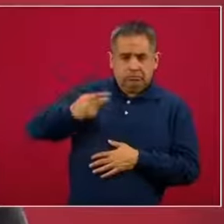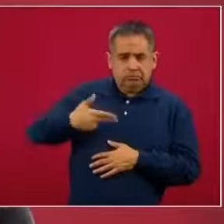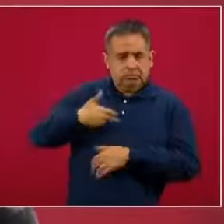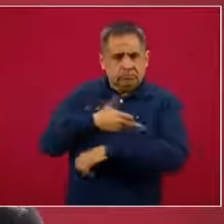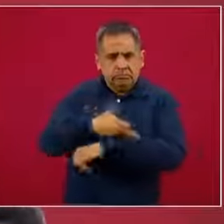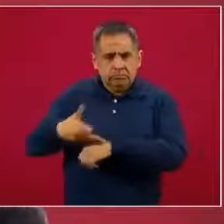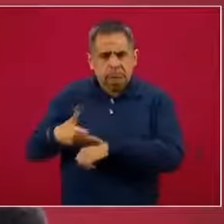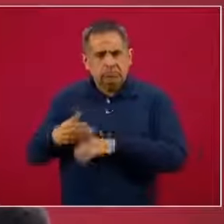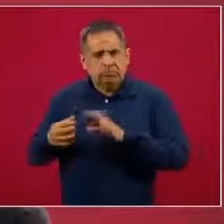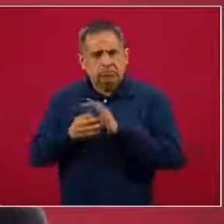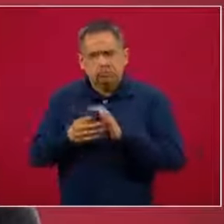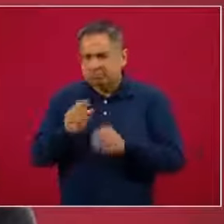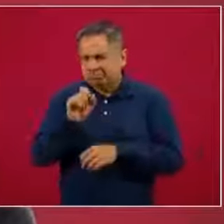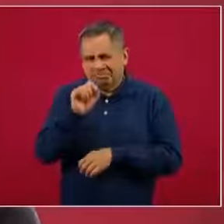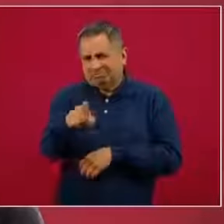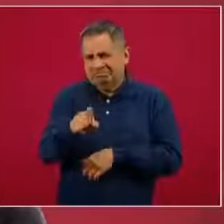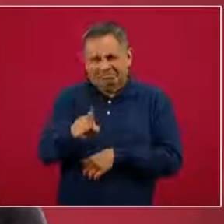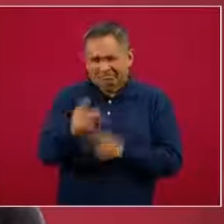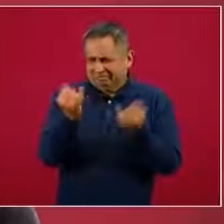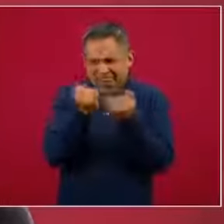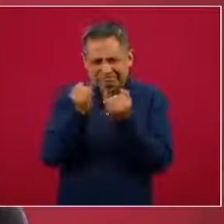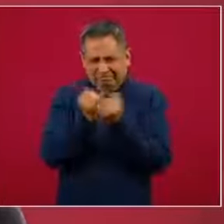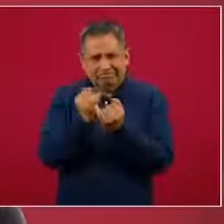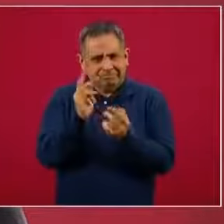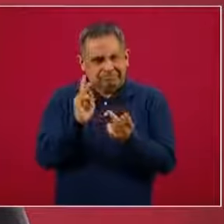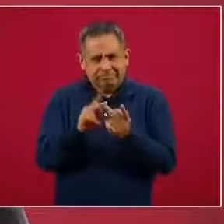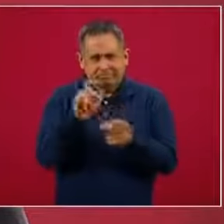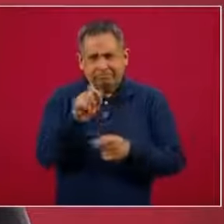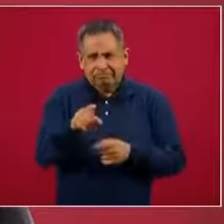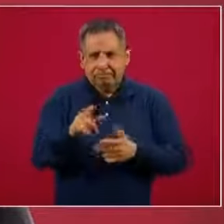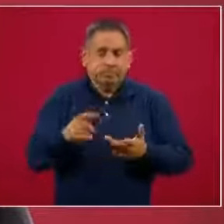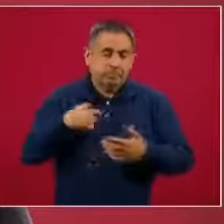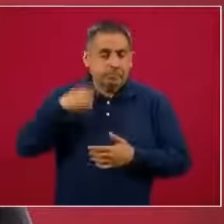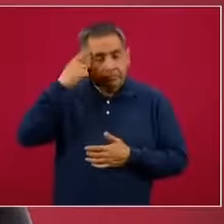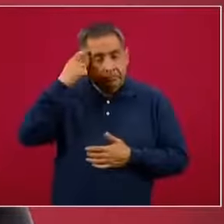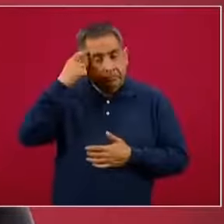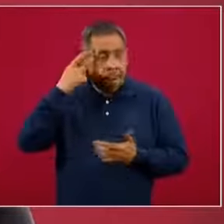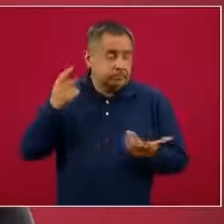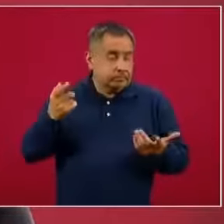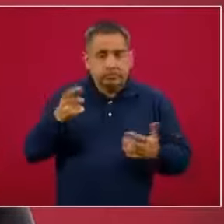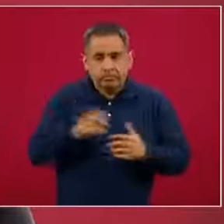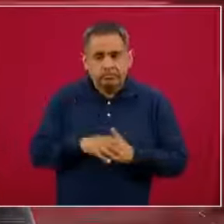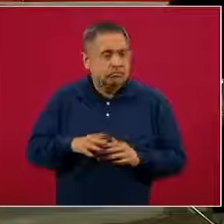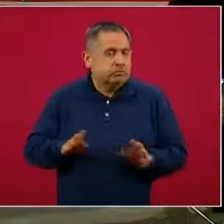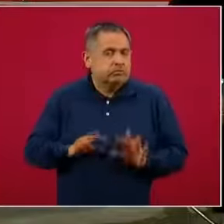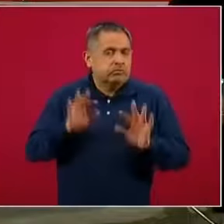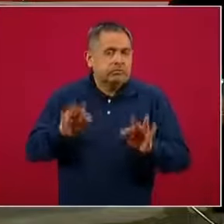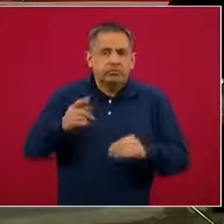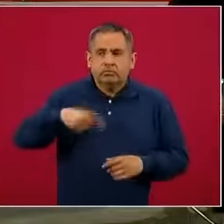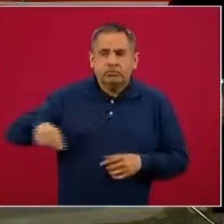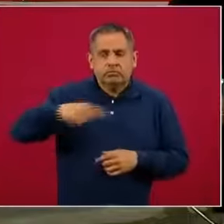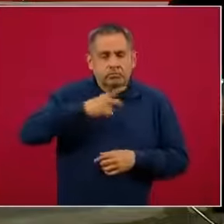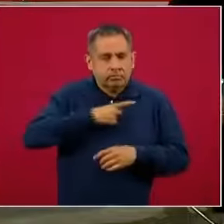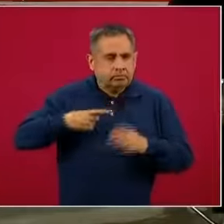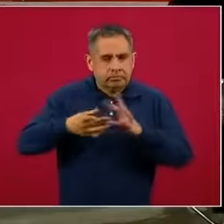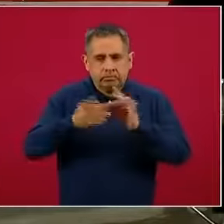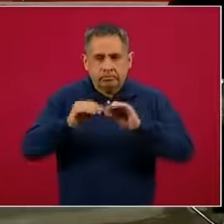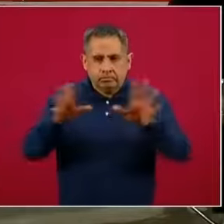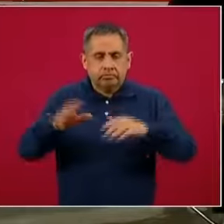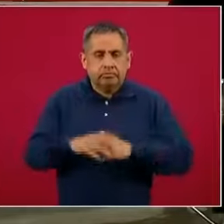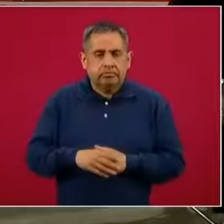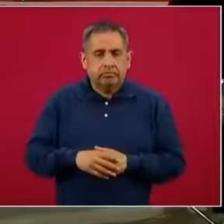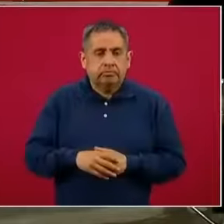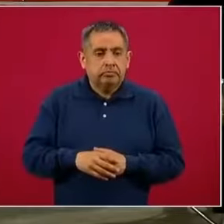familiar, exactamente en los mismos términos, y creo que es una pregunta muy adecuada que todo mundo tiene que tener claro.